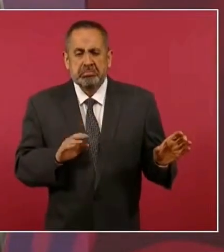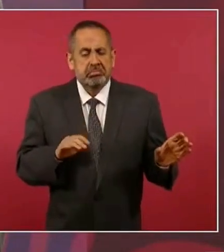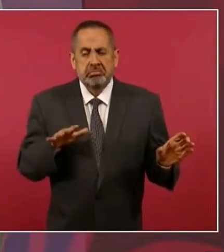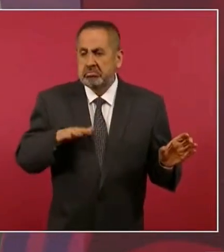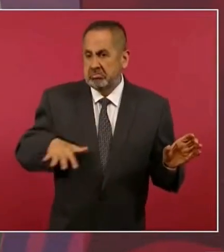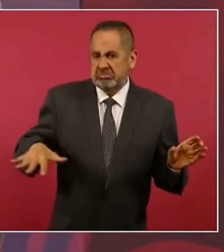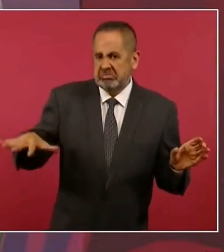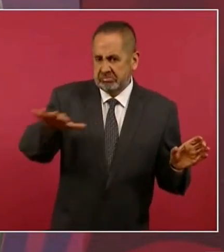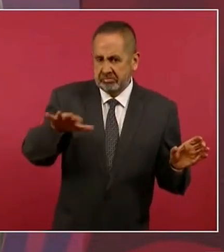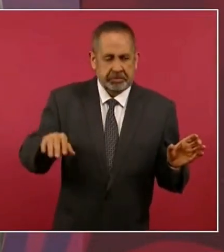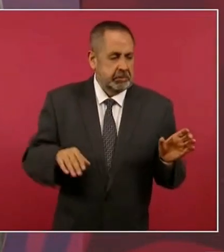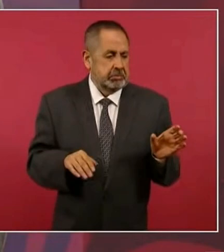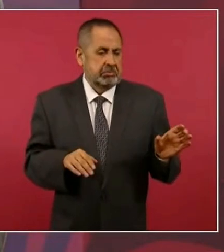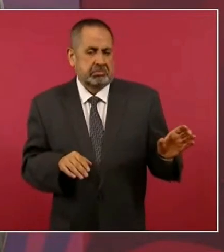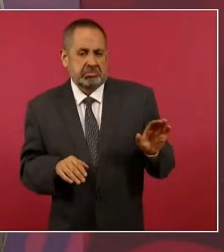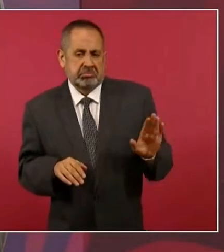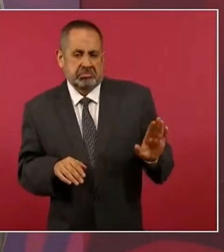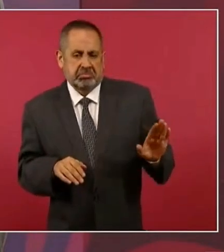que